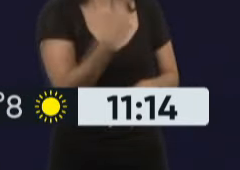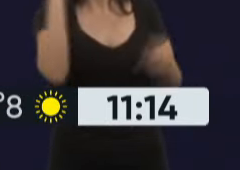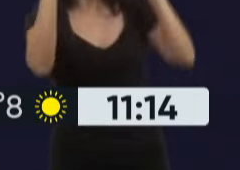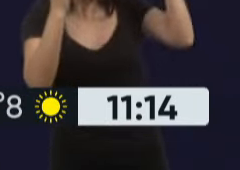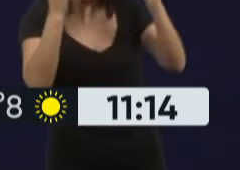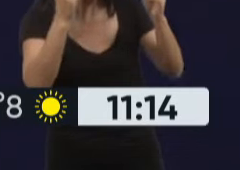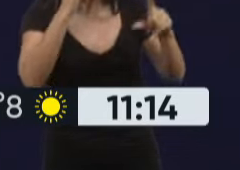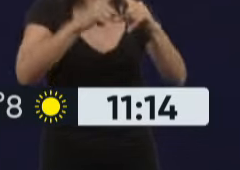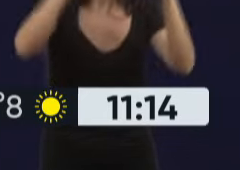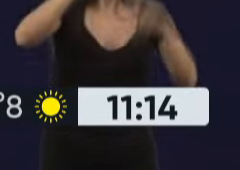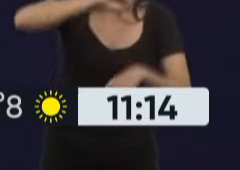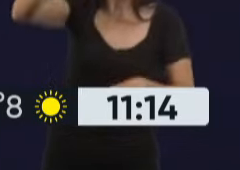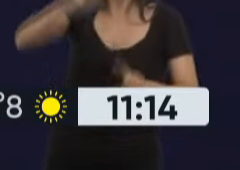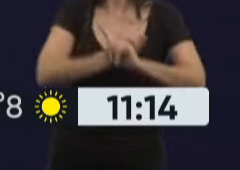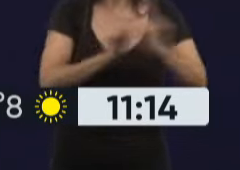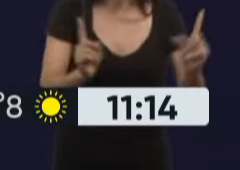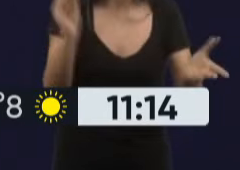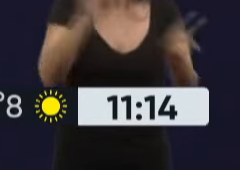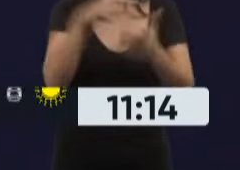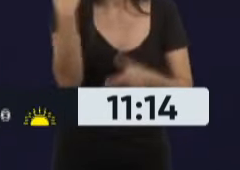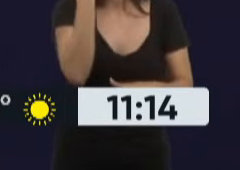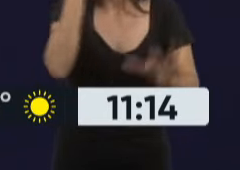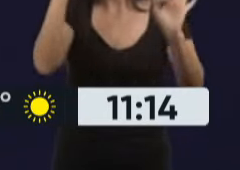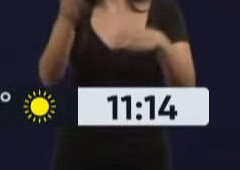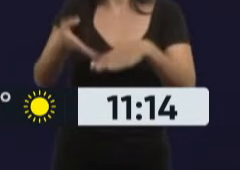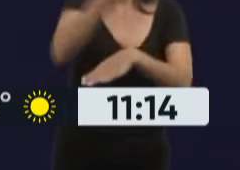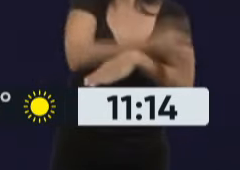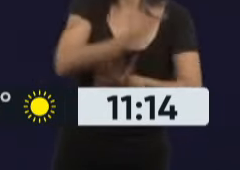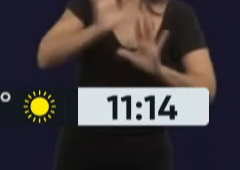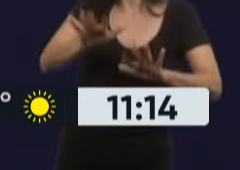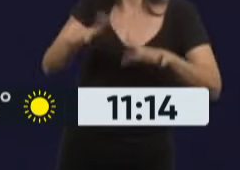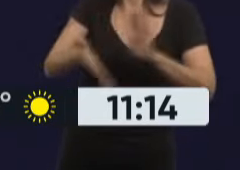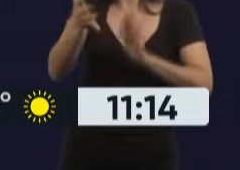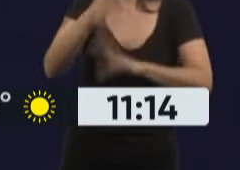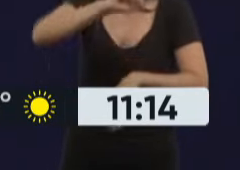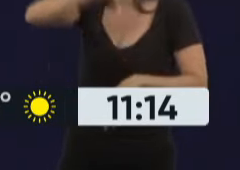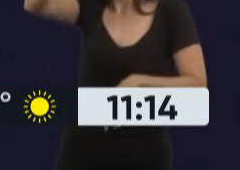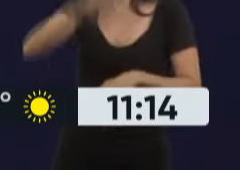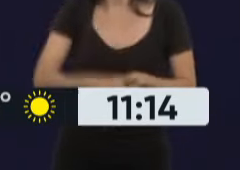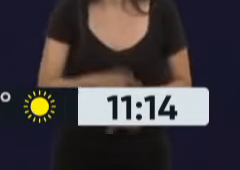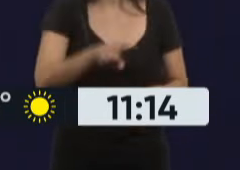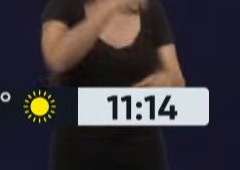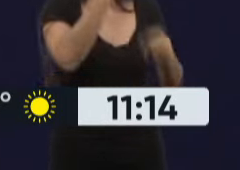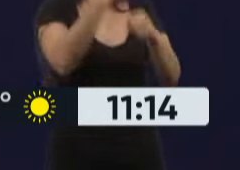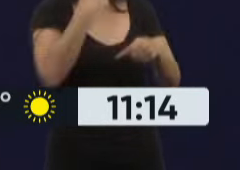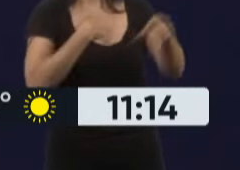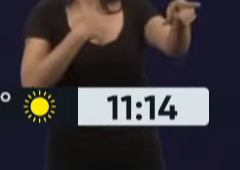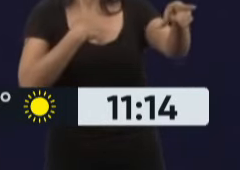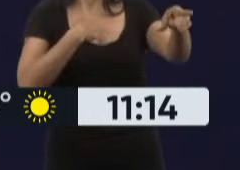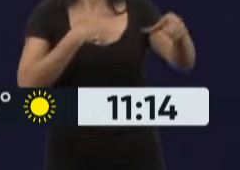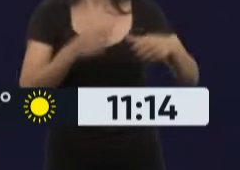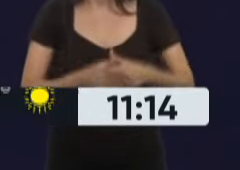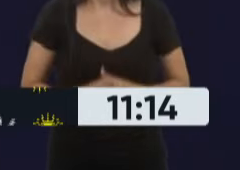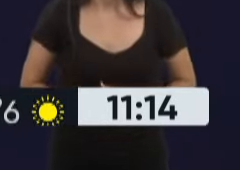preocupa sino que lo teníamos lo teníamos previsto con respecto a tu primera pregunta e